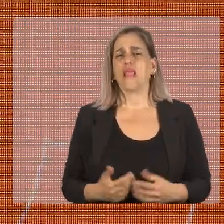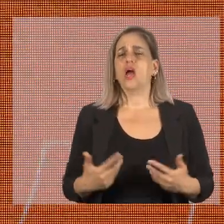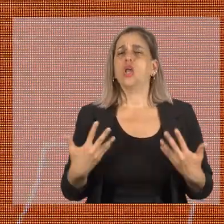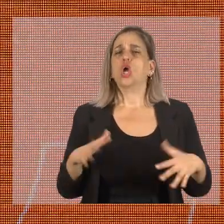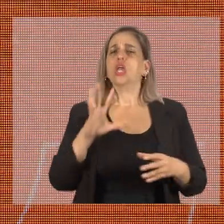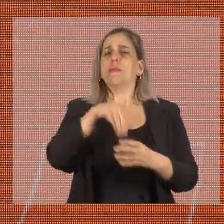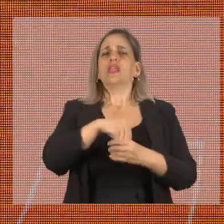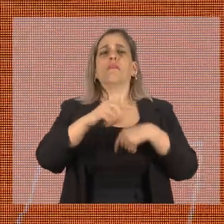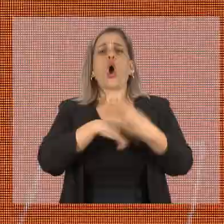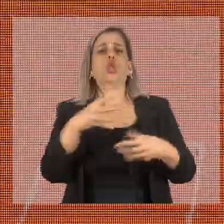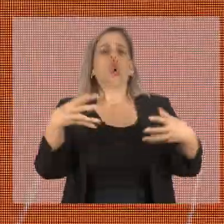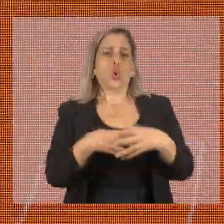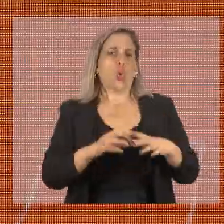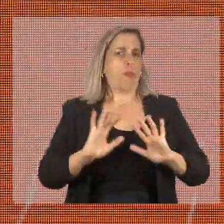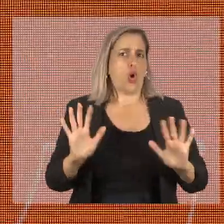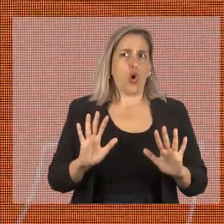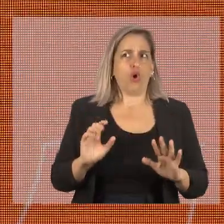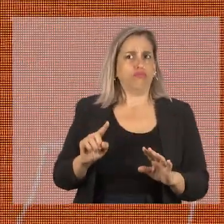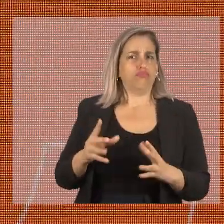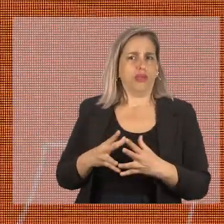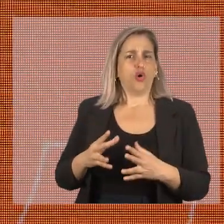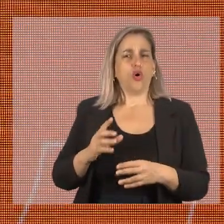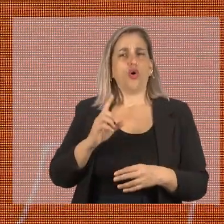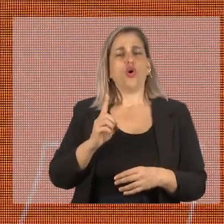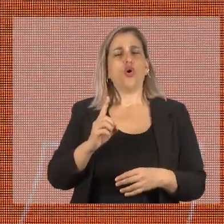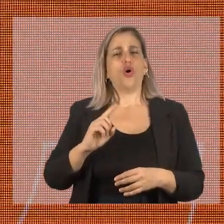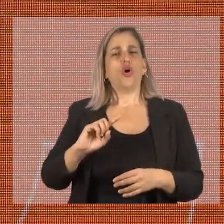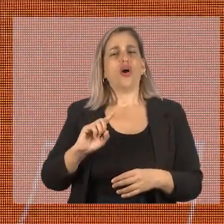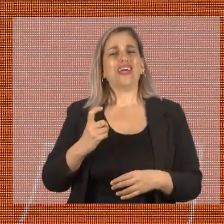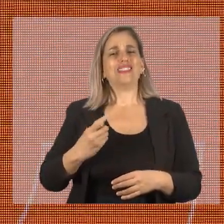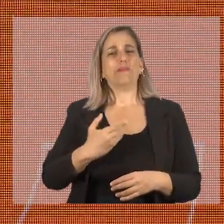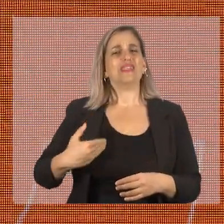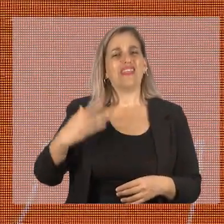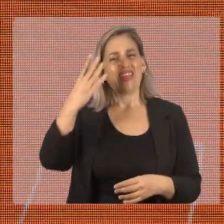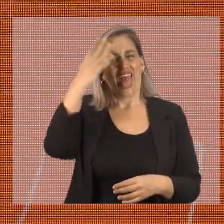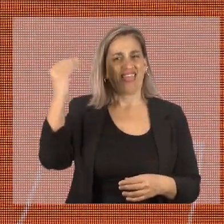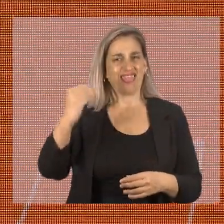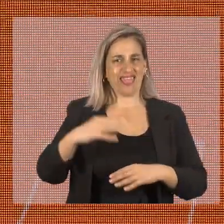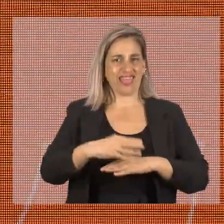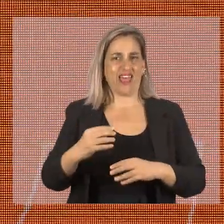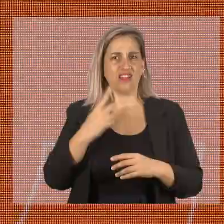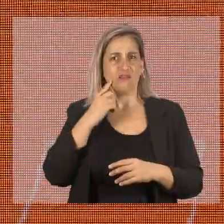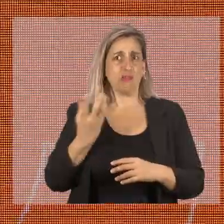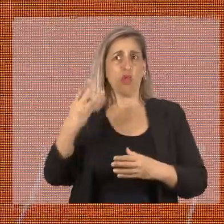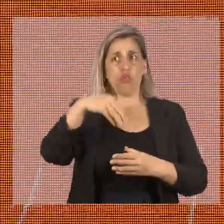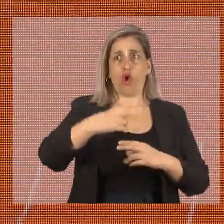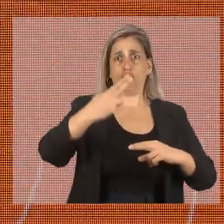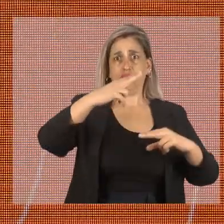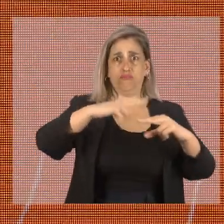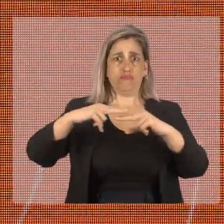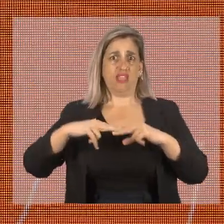No me quiero meter en las internas de otro partido, pero Gabriel Gourméndez cableó Casavalle con fibra